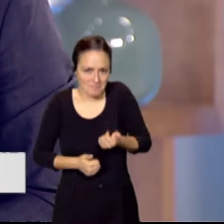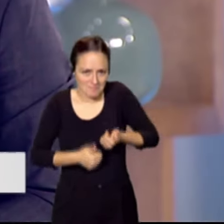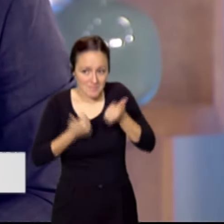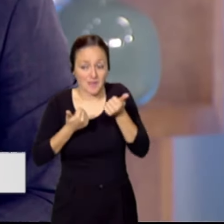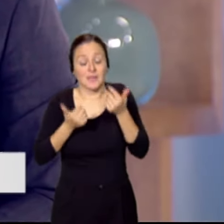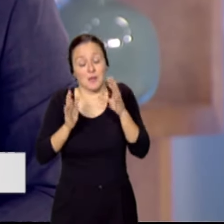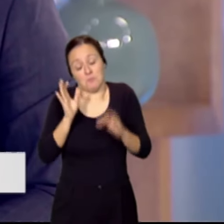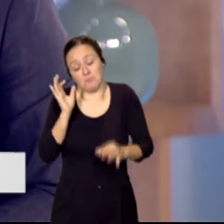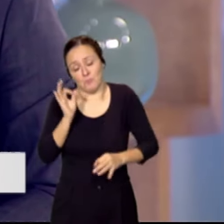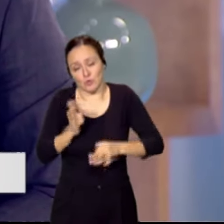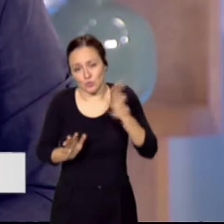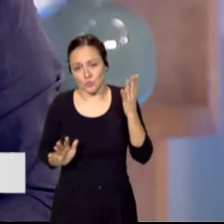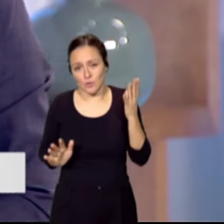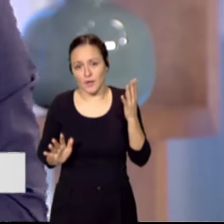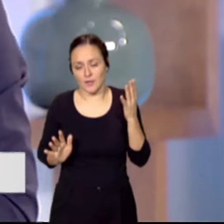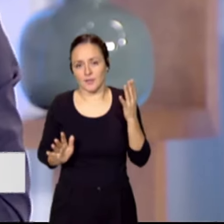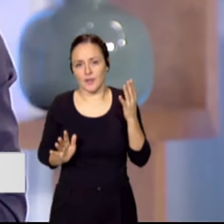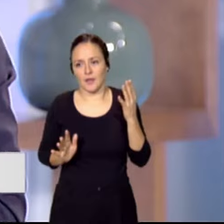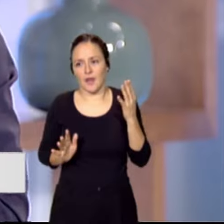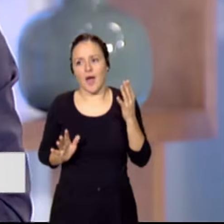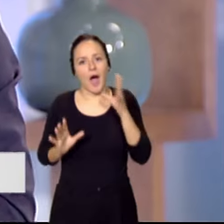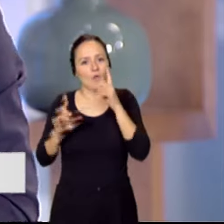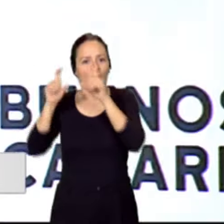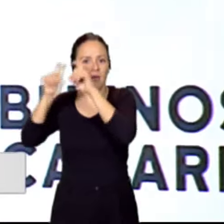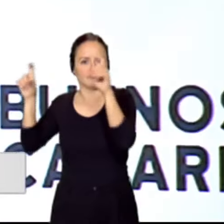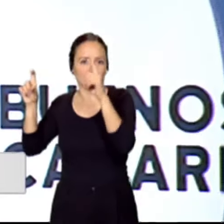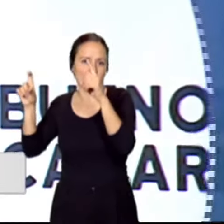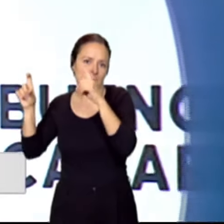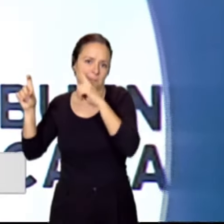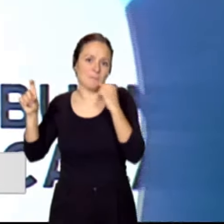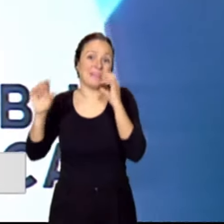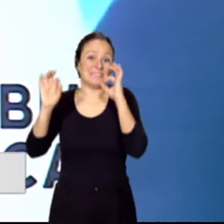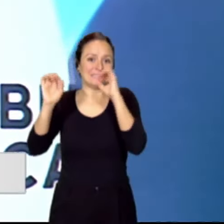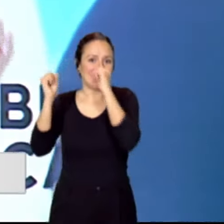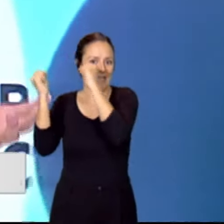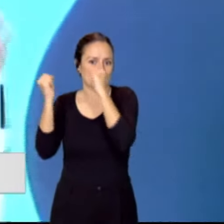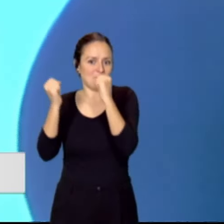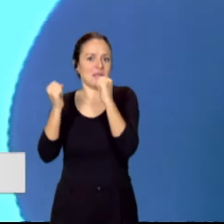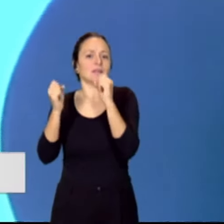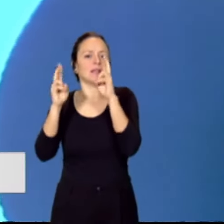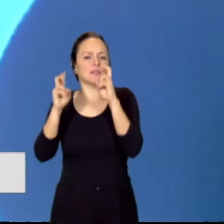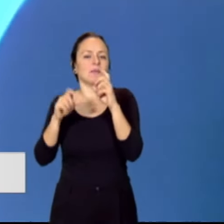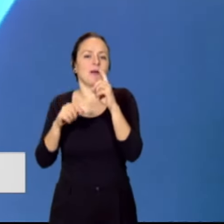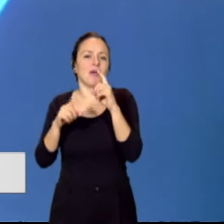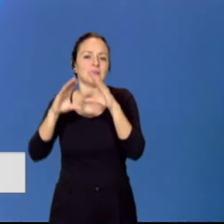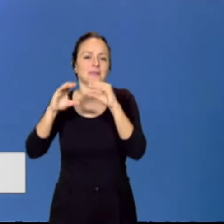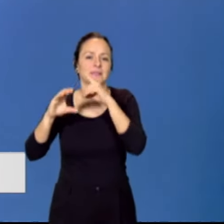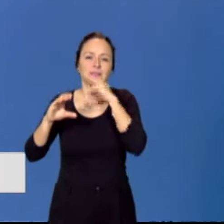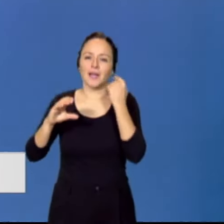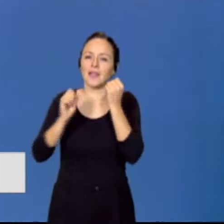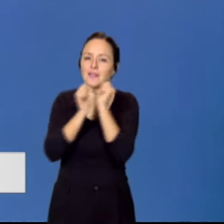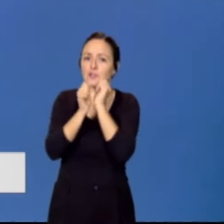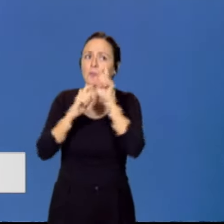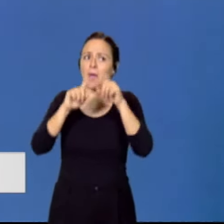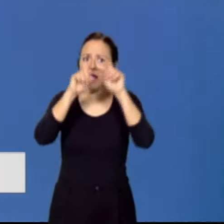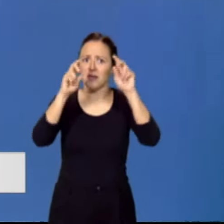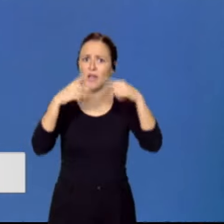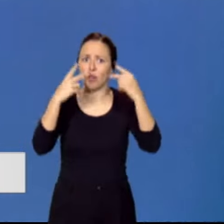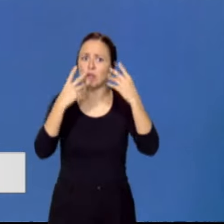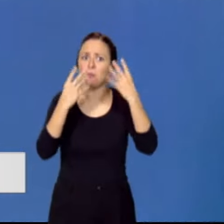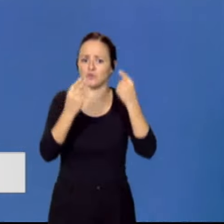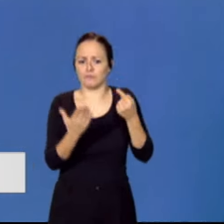habiendo o empiezan a a ver muchos más obradores especializados en tartas de queso y muchos más restaurantes con eh la